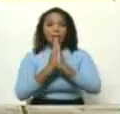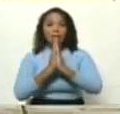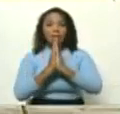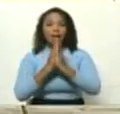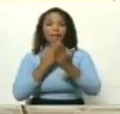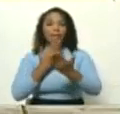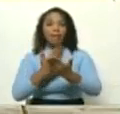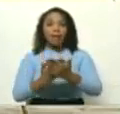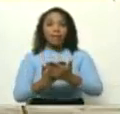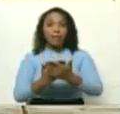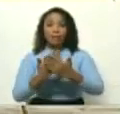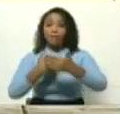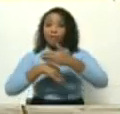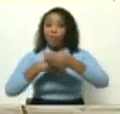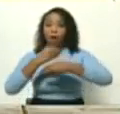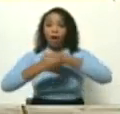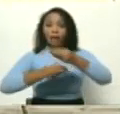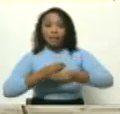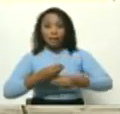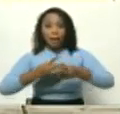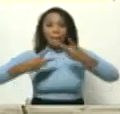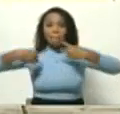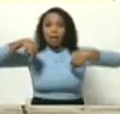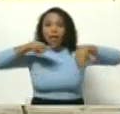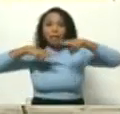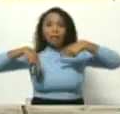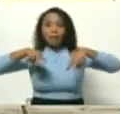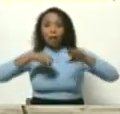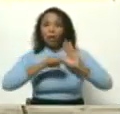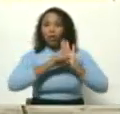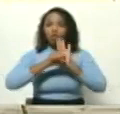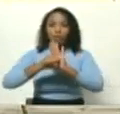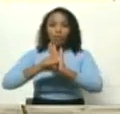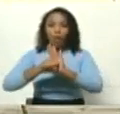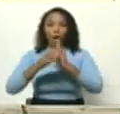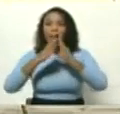Gracia que vamos a hacer en el Paseo de los Próceres,